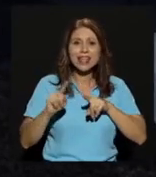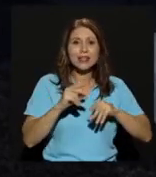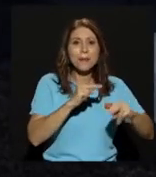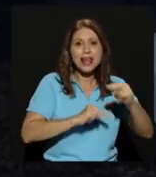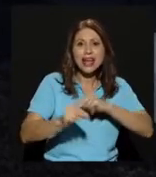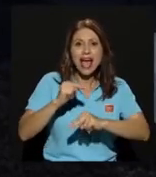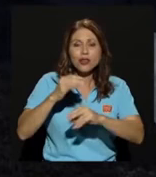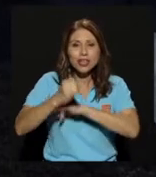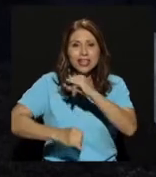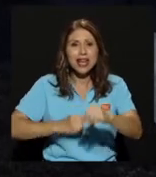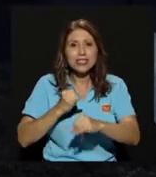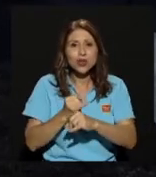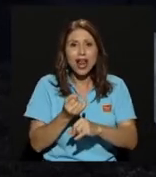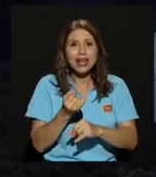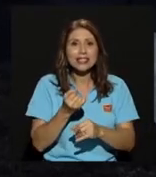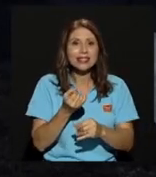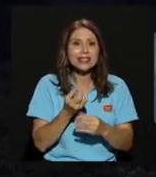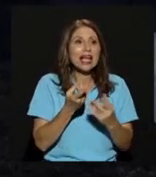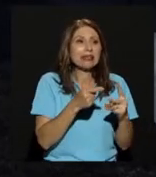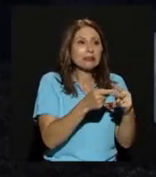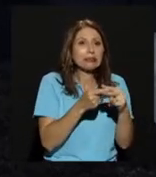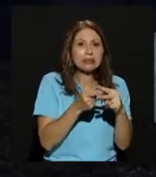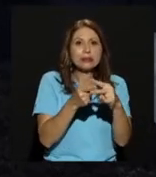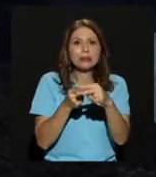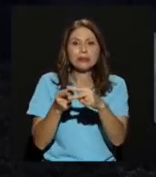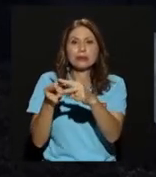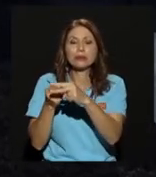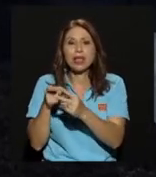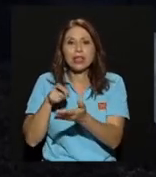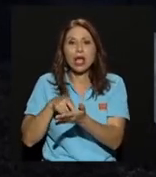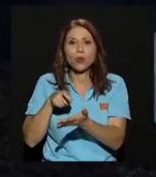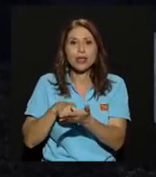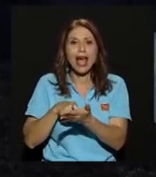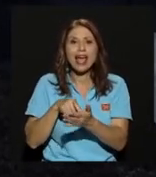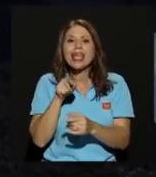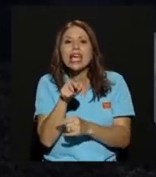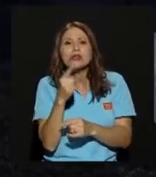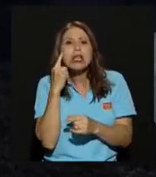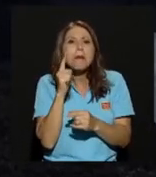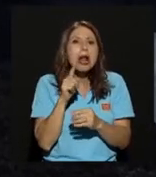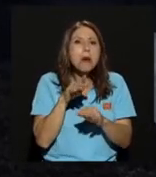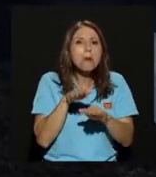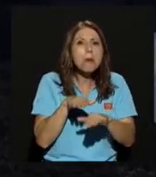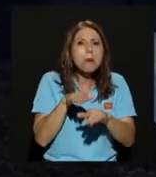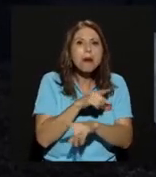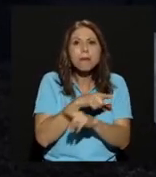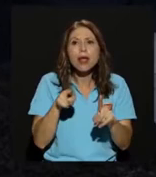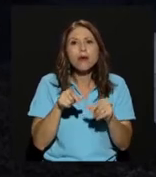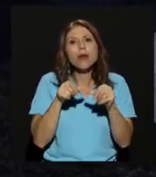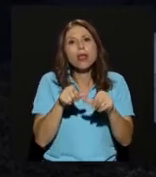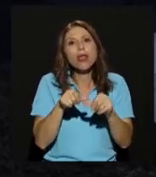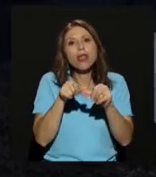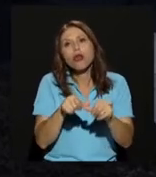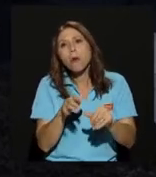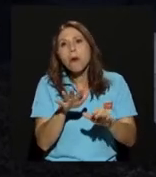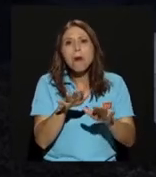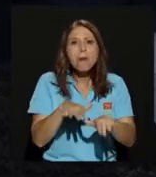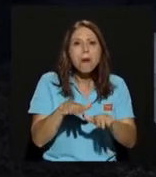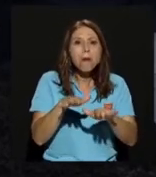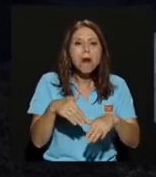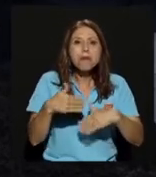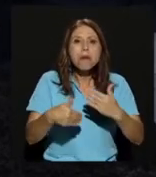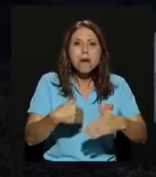el parche por el parche y se volvió la vida continua y eso no puede ser